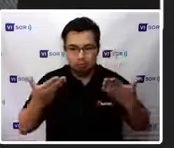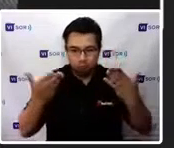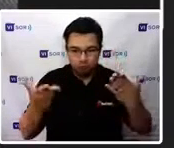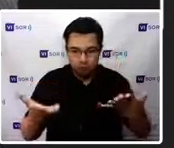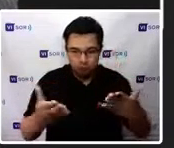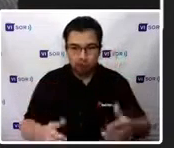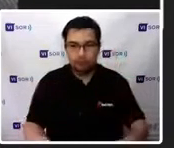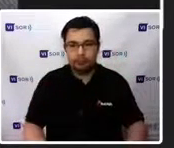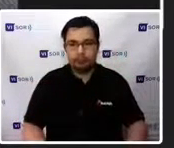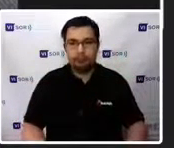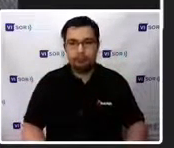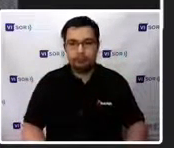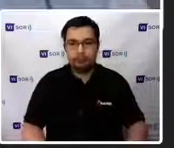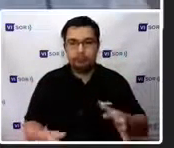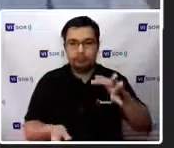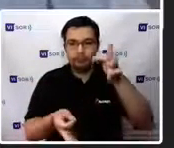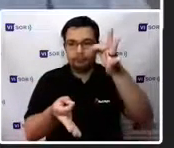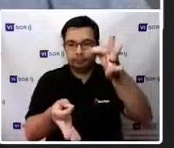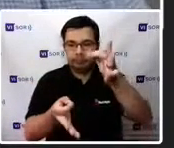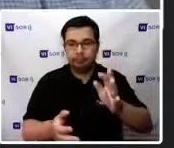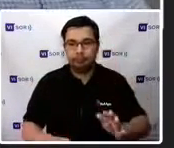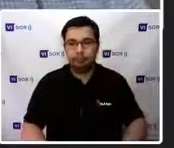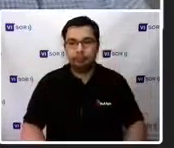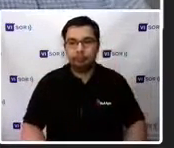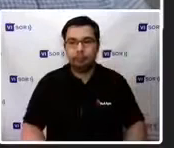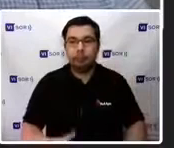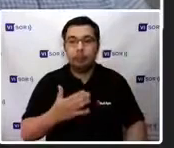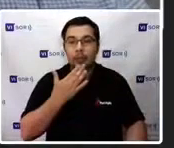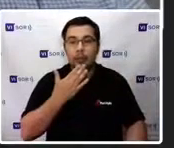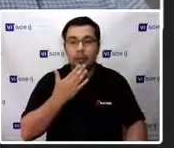poco complementar a Francisco y a Juan.